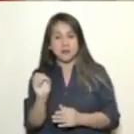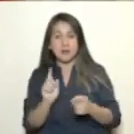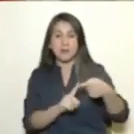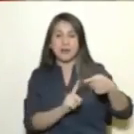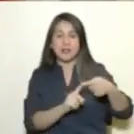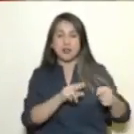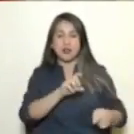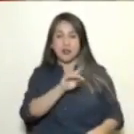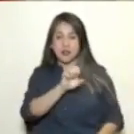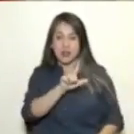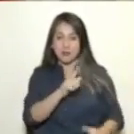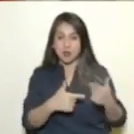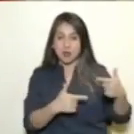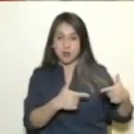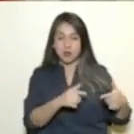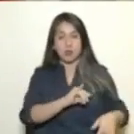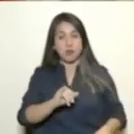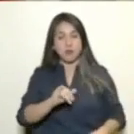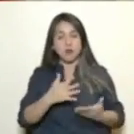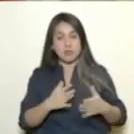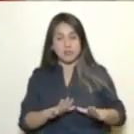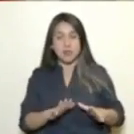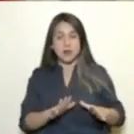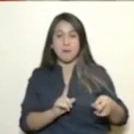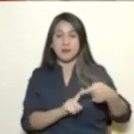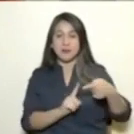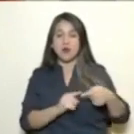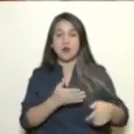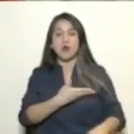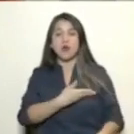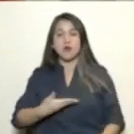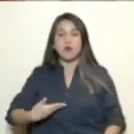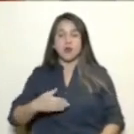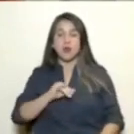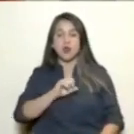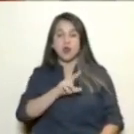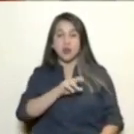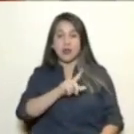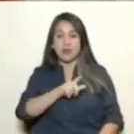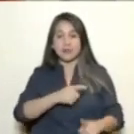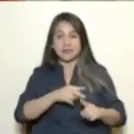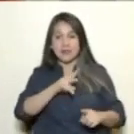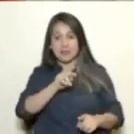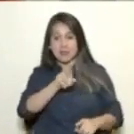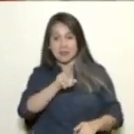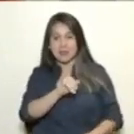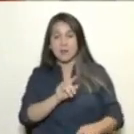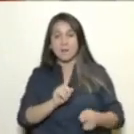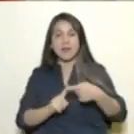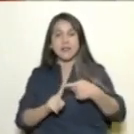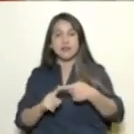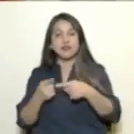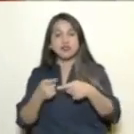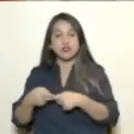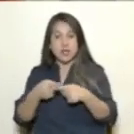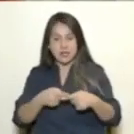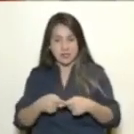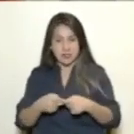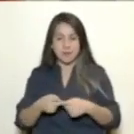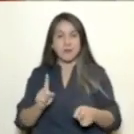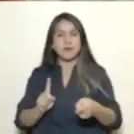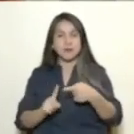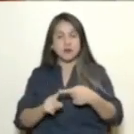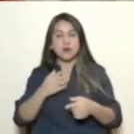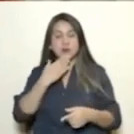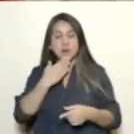Partido Radical, pero luego, cuando este participó del gobierno de Jorge Alessandri ingresó al Partido Socialista,